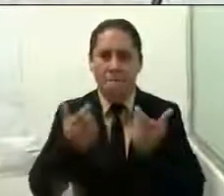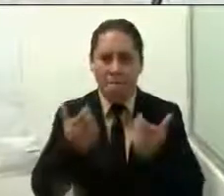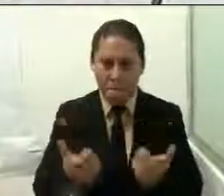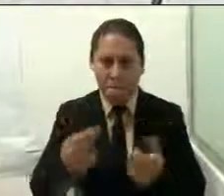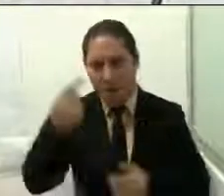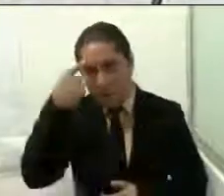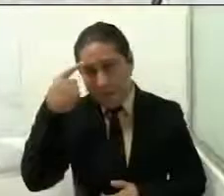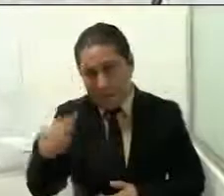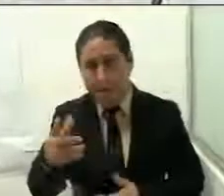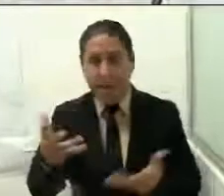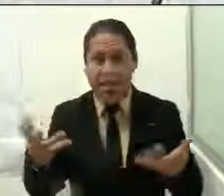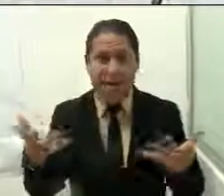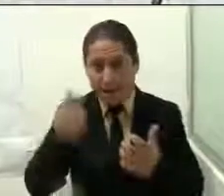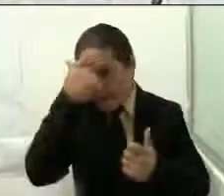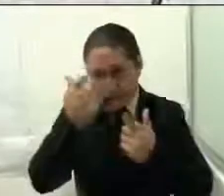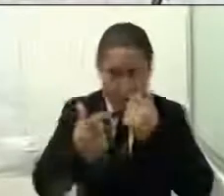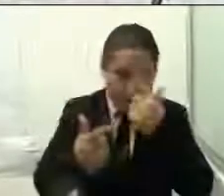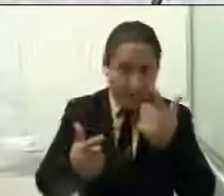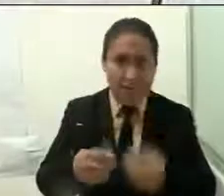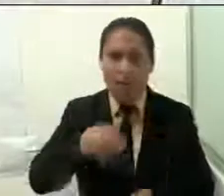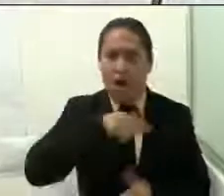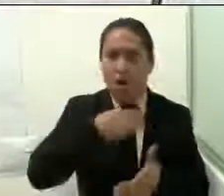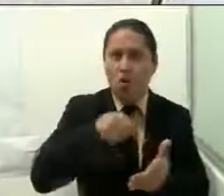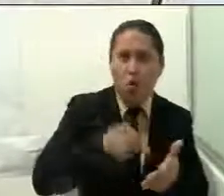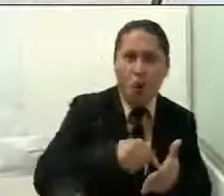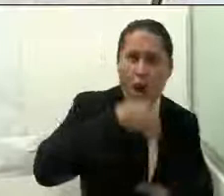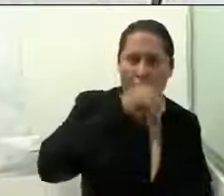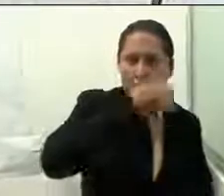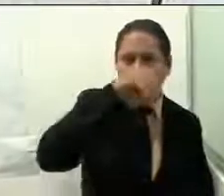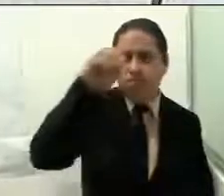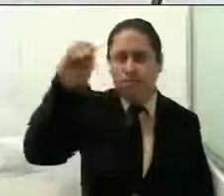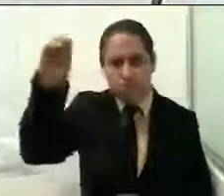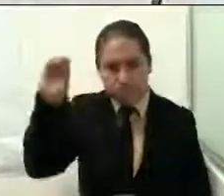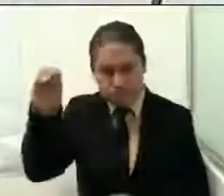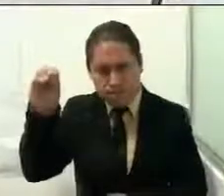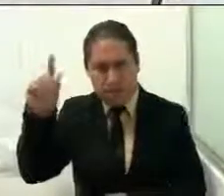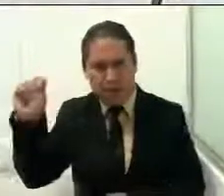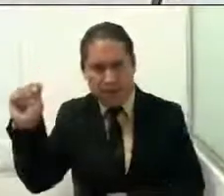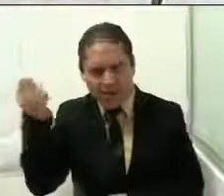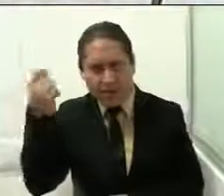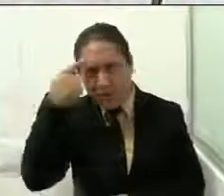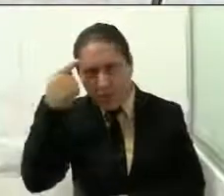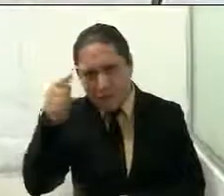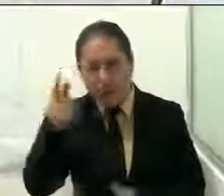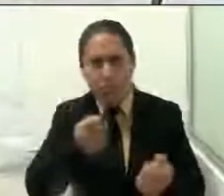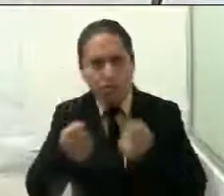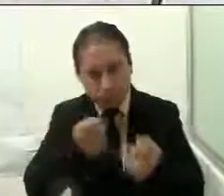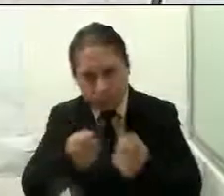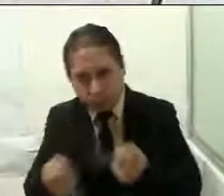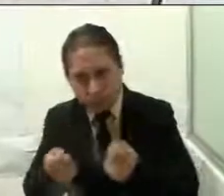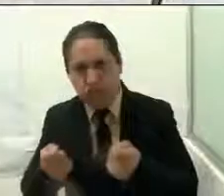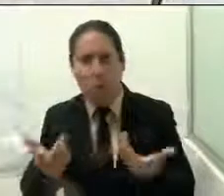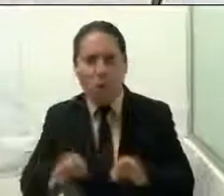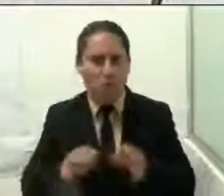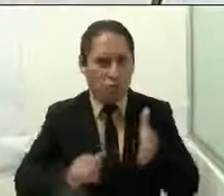estar los distritos los distritos de temporal tecnificado con rehabilitación de la infraestructura